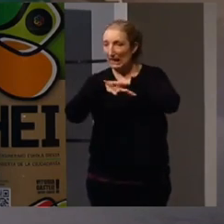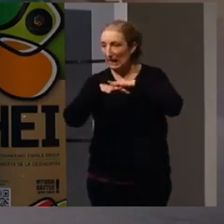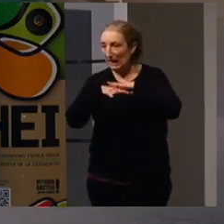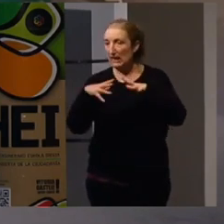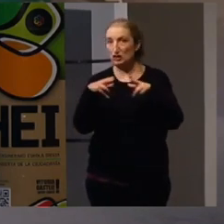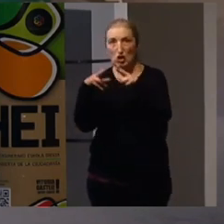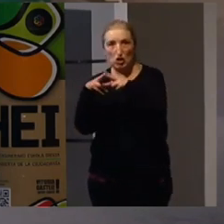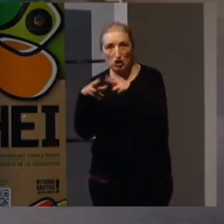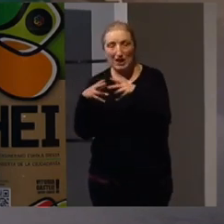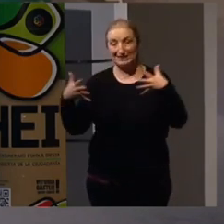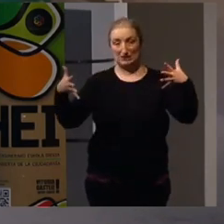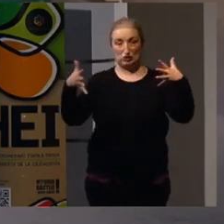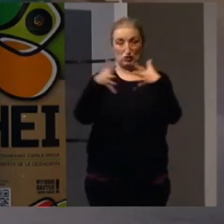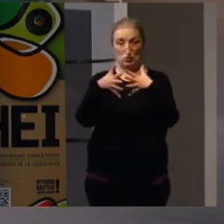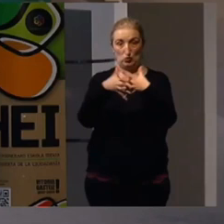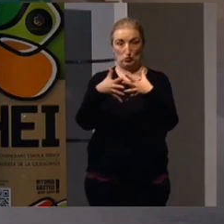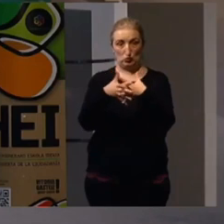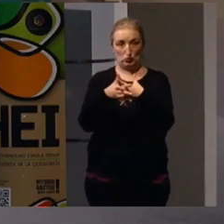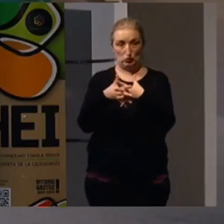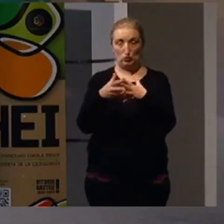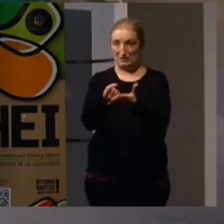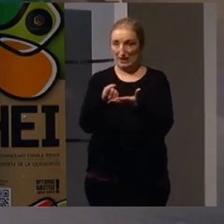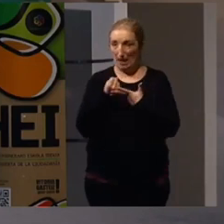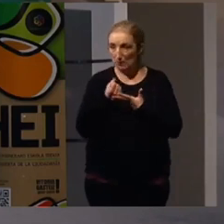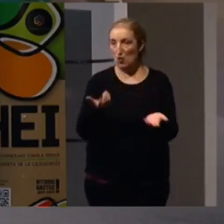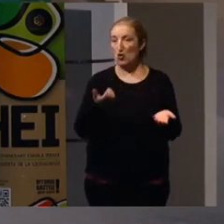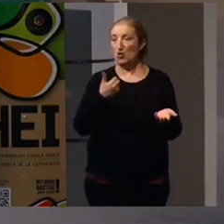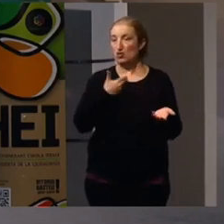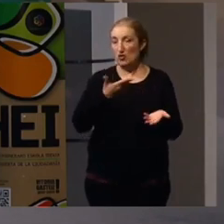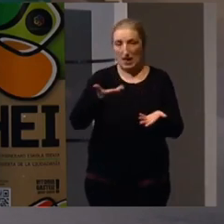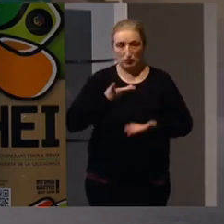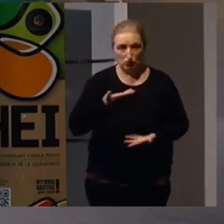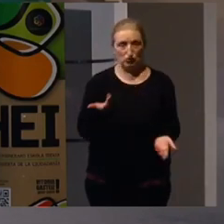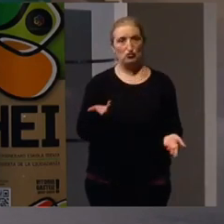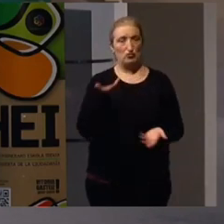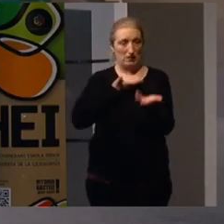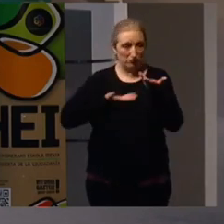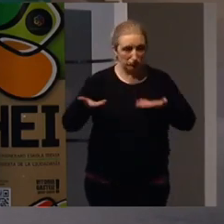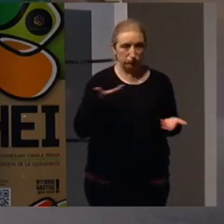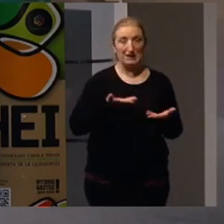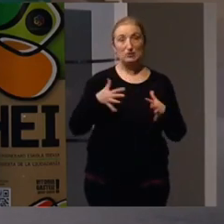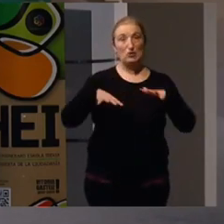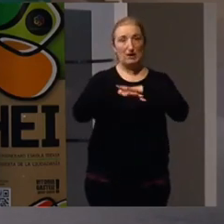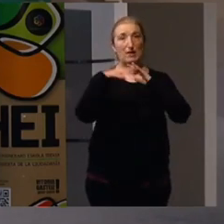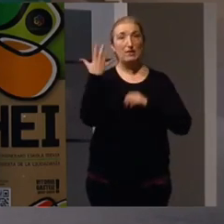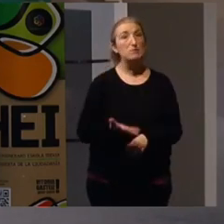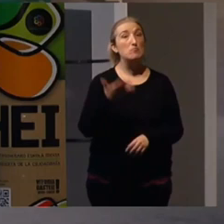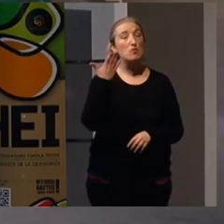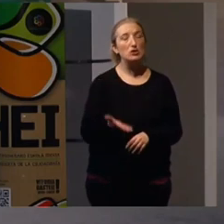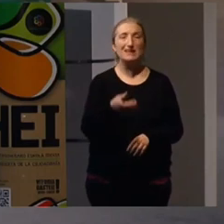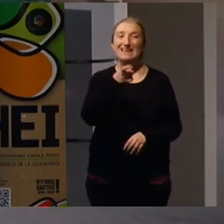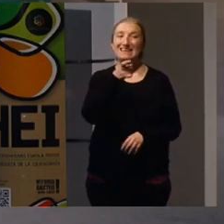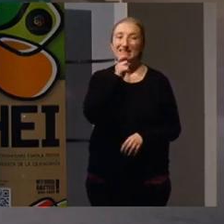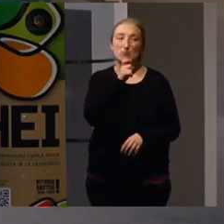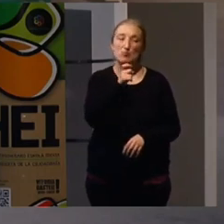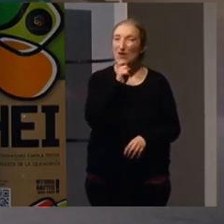que se puede encontrar en esas infraestructuras y que puede darse apoyo y que puede establecer esas redes que son tan importantes, es muy